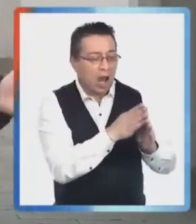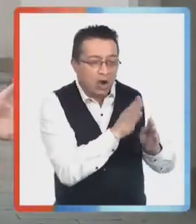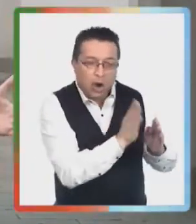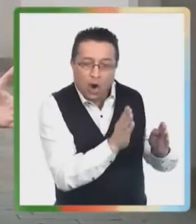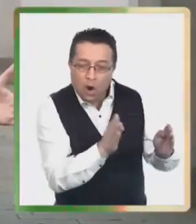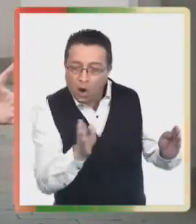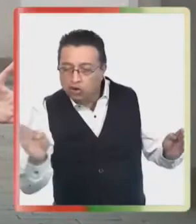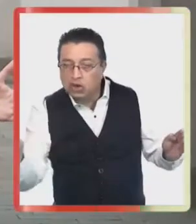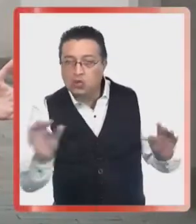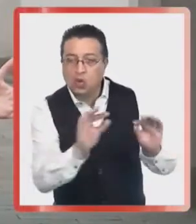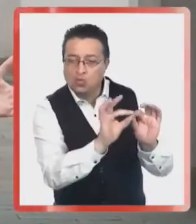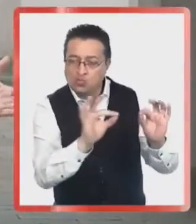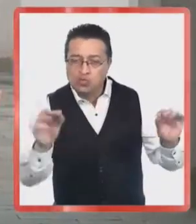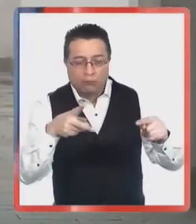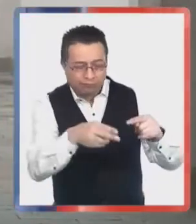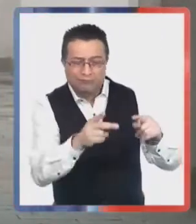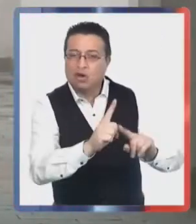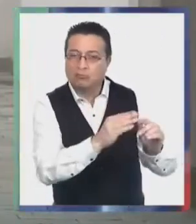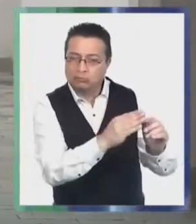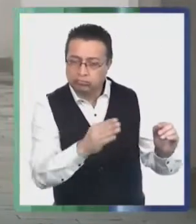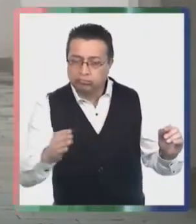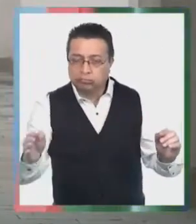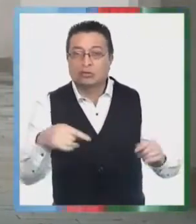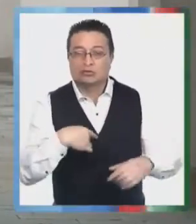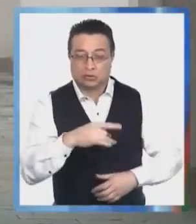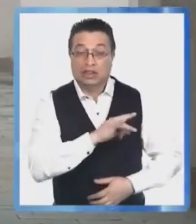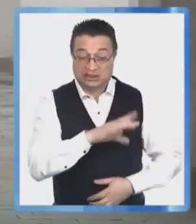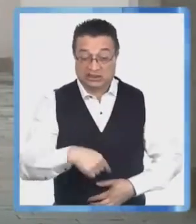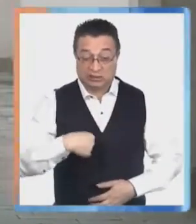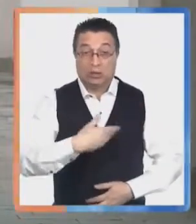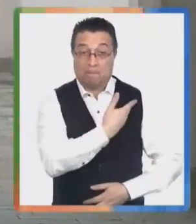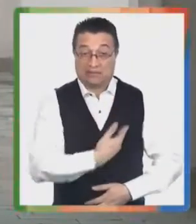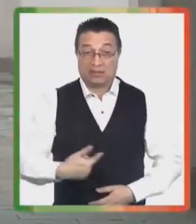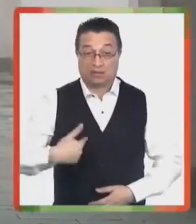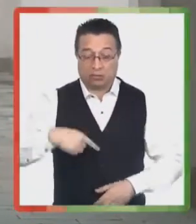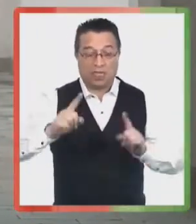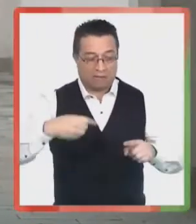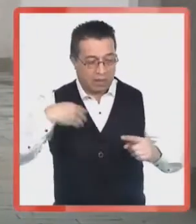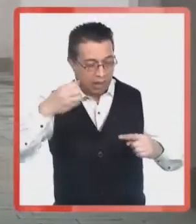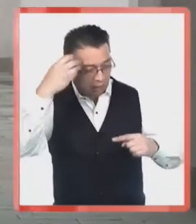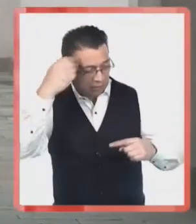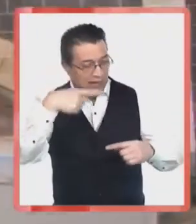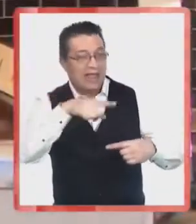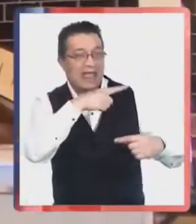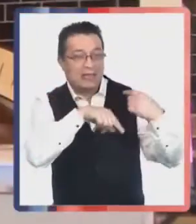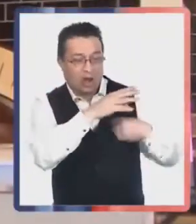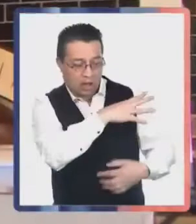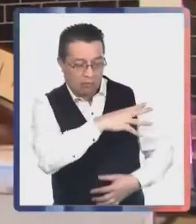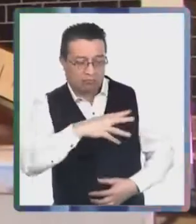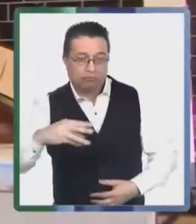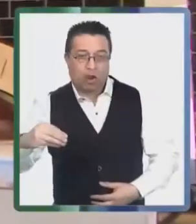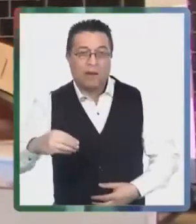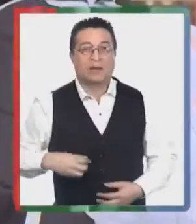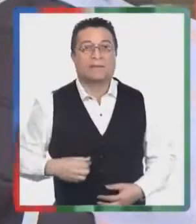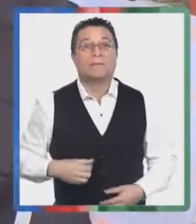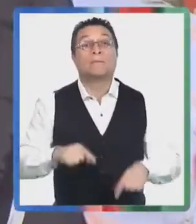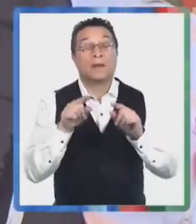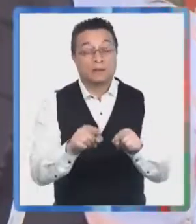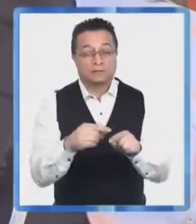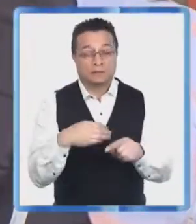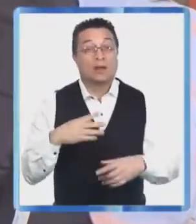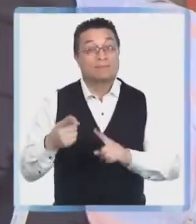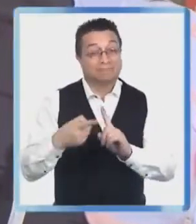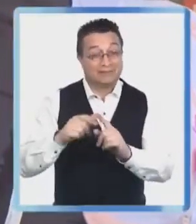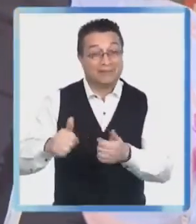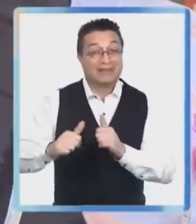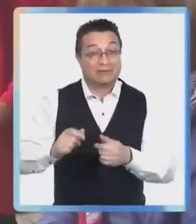continuidad. Y por lo tanto, yo como presidente de la República tengo el deber de aprender de esa historia. Uno de los grandes desafíos de su